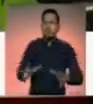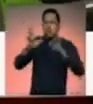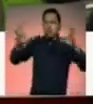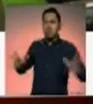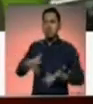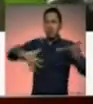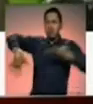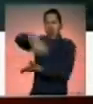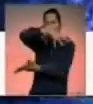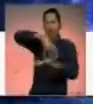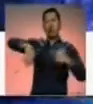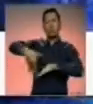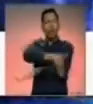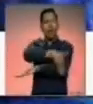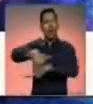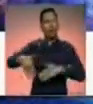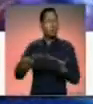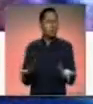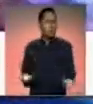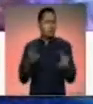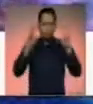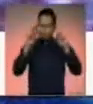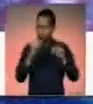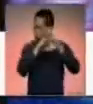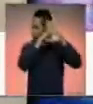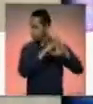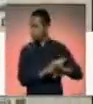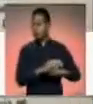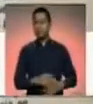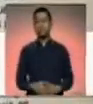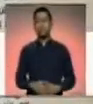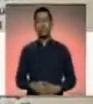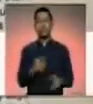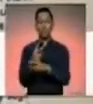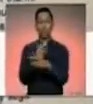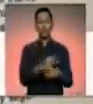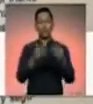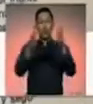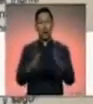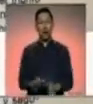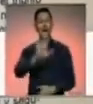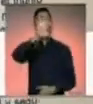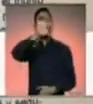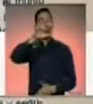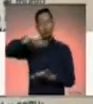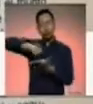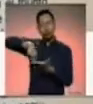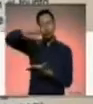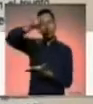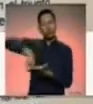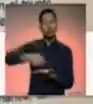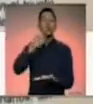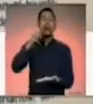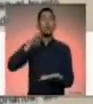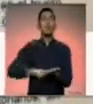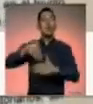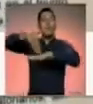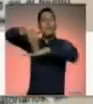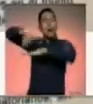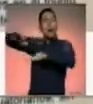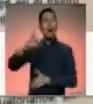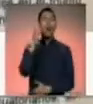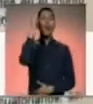calles. Son 15 firmas de concejales quienes mediante un comunicado rechazaron que líderes del movimiento